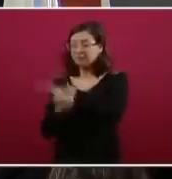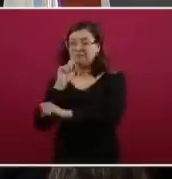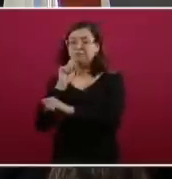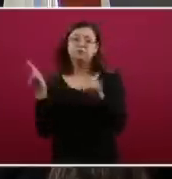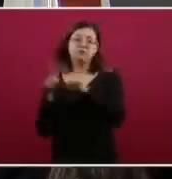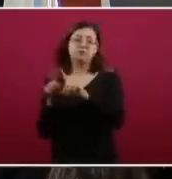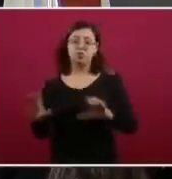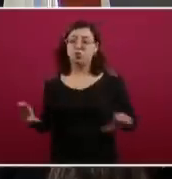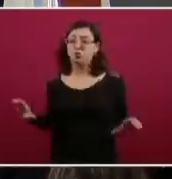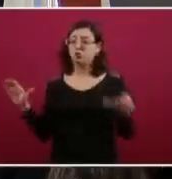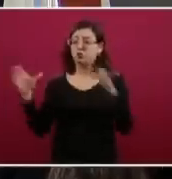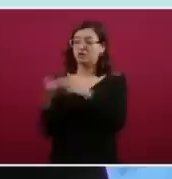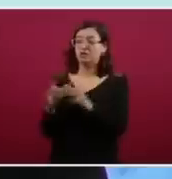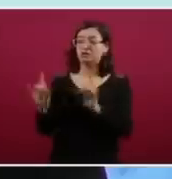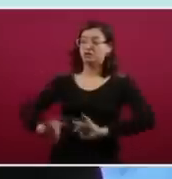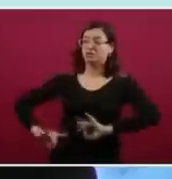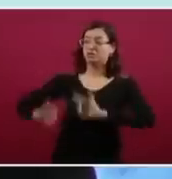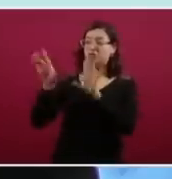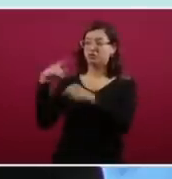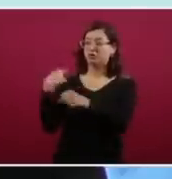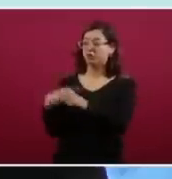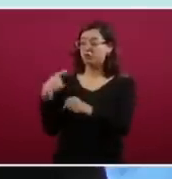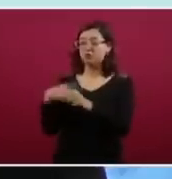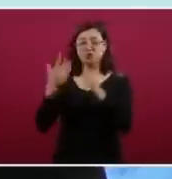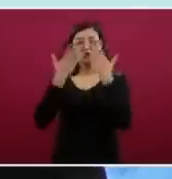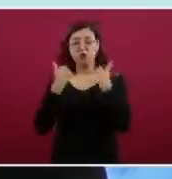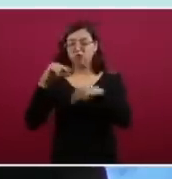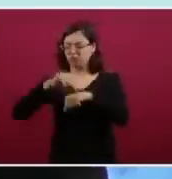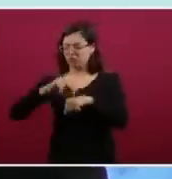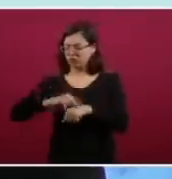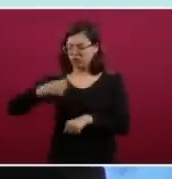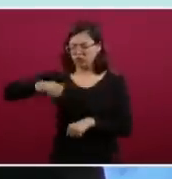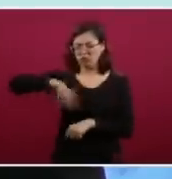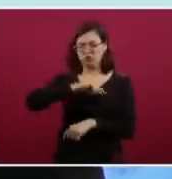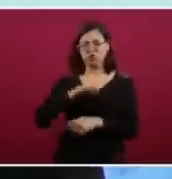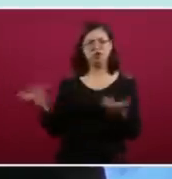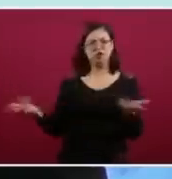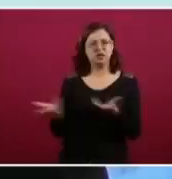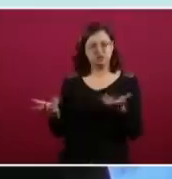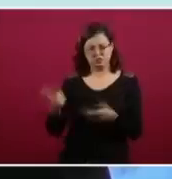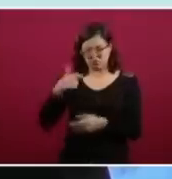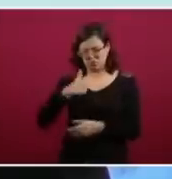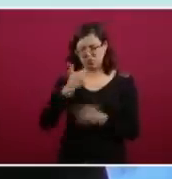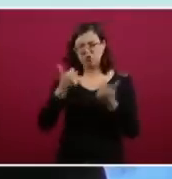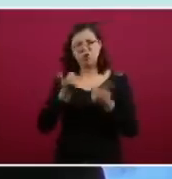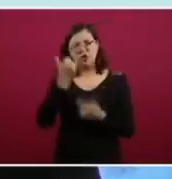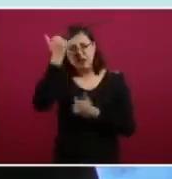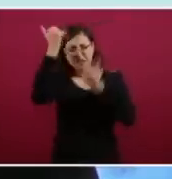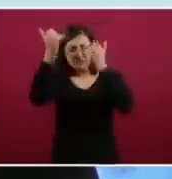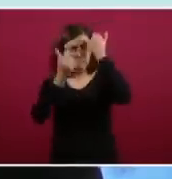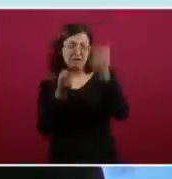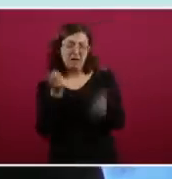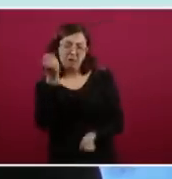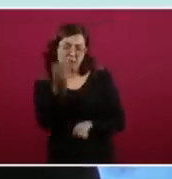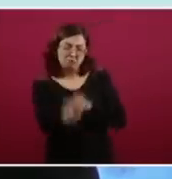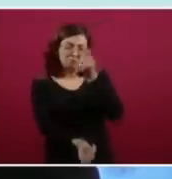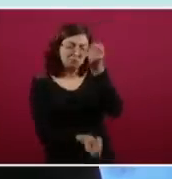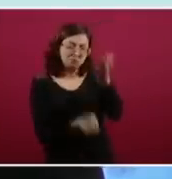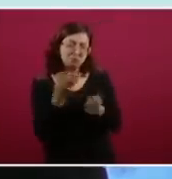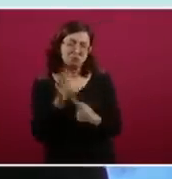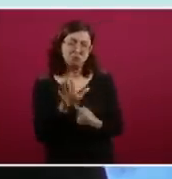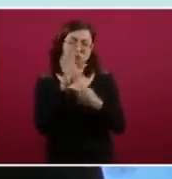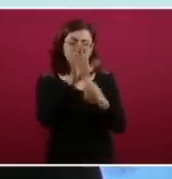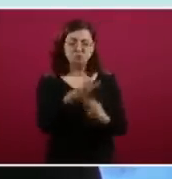comunidad cuando otras personas se enferman y no hay doctores. Es así como hoy vengo a aportar ideas y ponerme a su